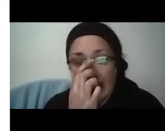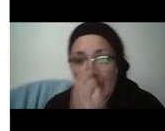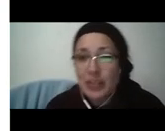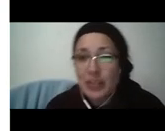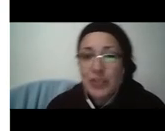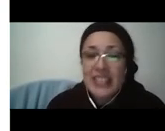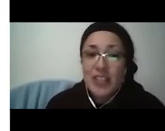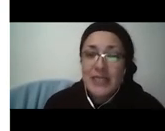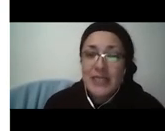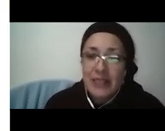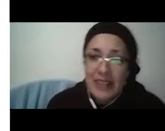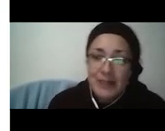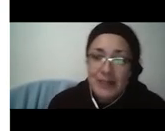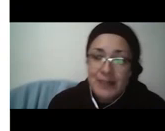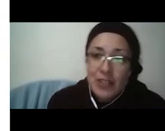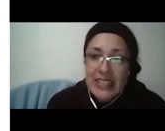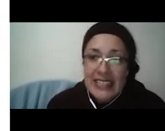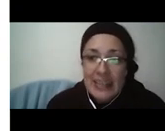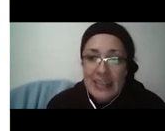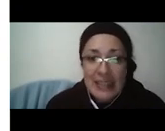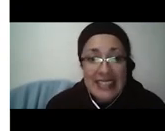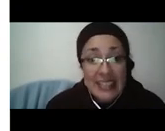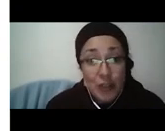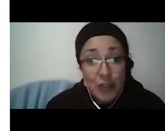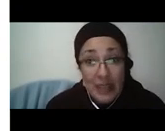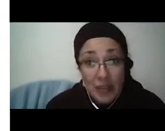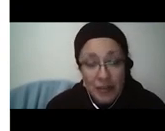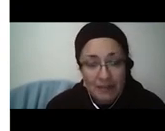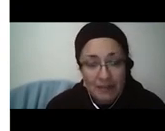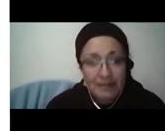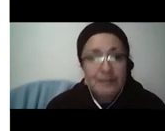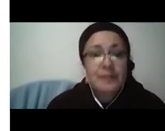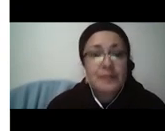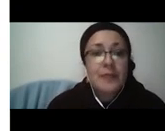Bien, aquí pueden ustedes observar lo que es la planta Cerro Dominador.